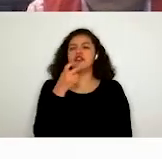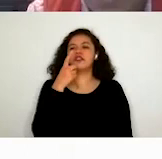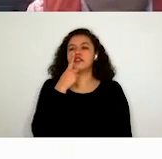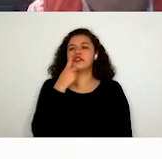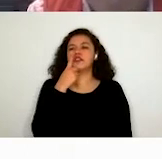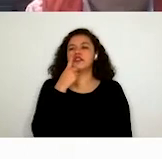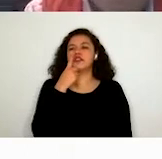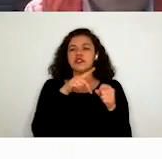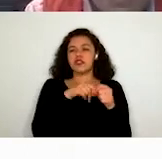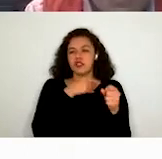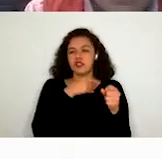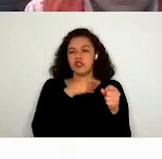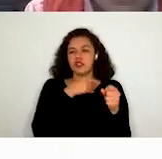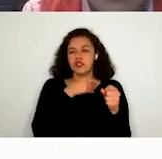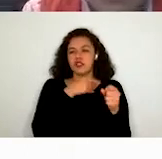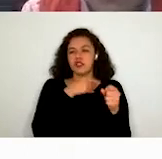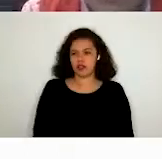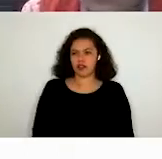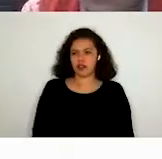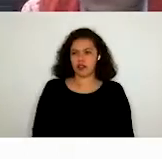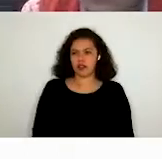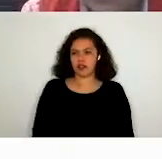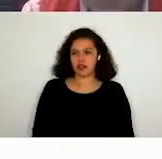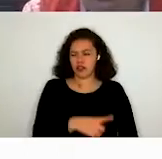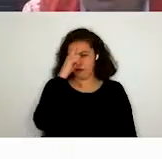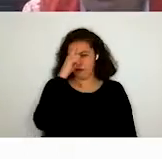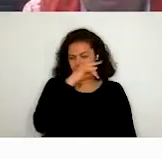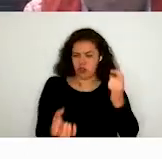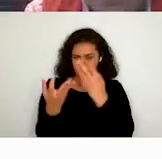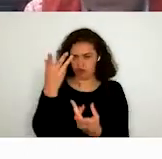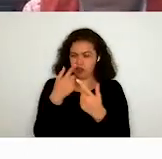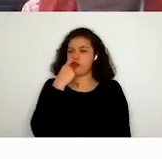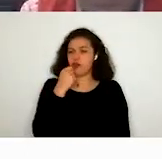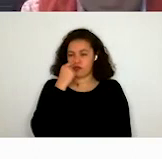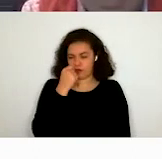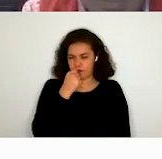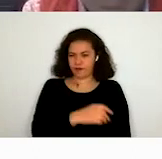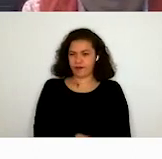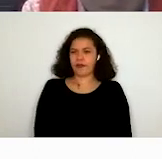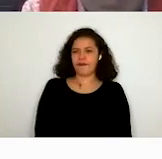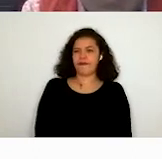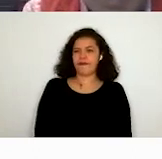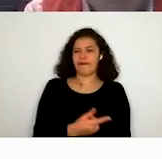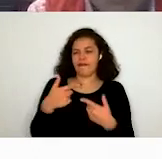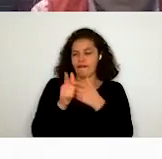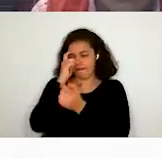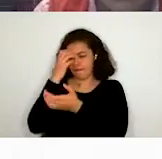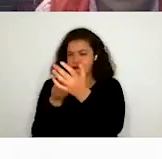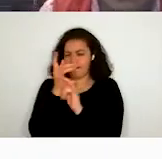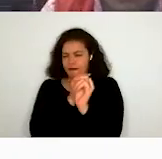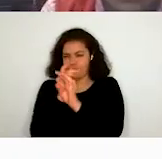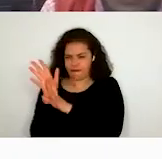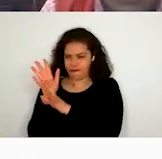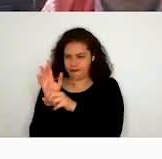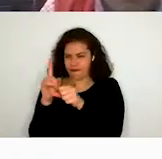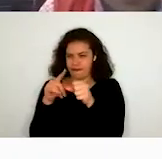color blanco. La brigada de prevención y combate de incendios de color rojo. La brigada de evacuación y repliegue de